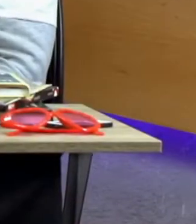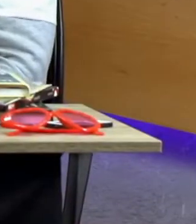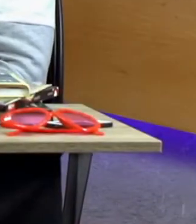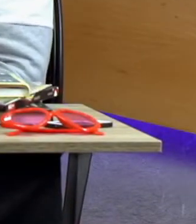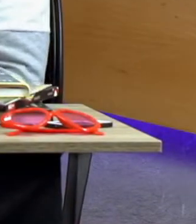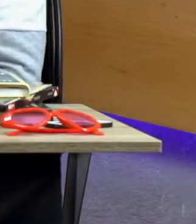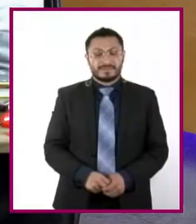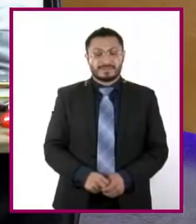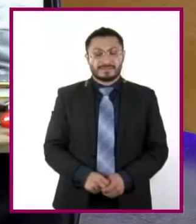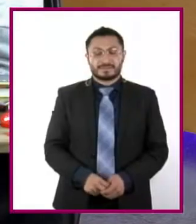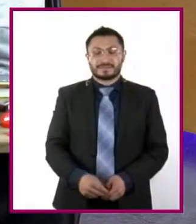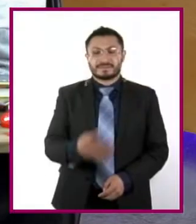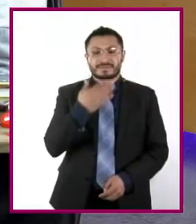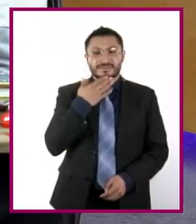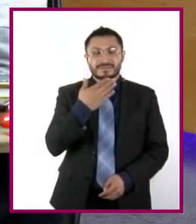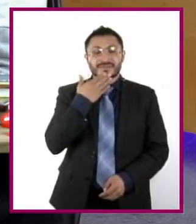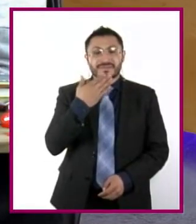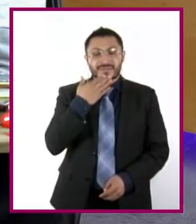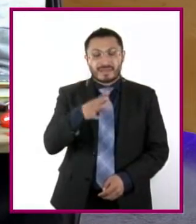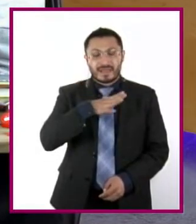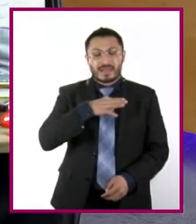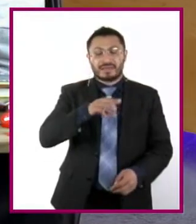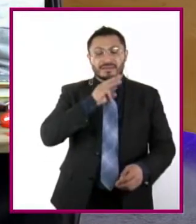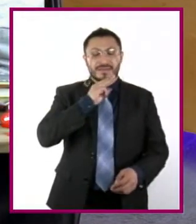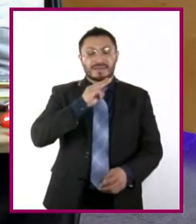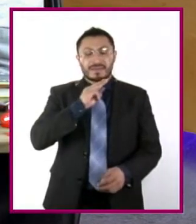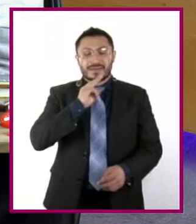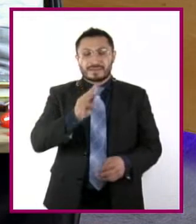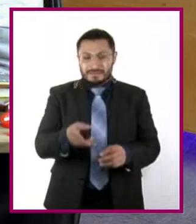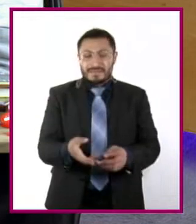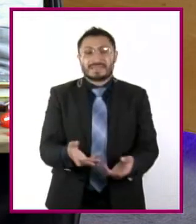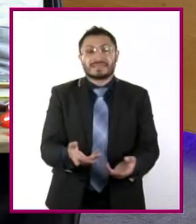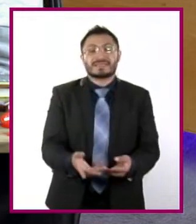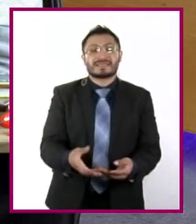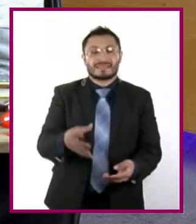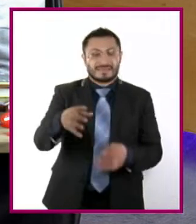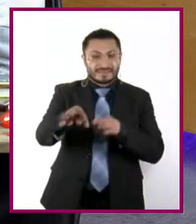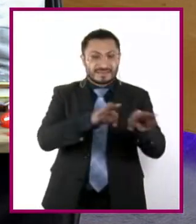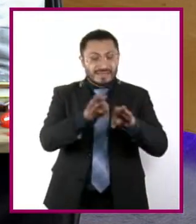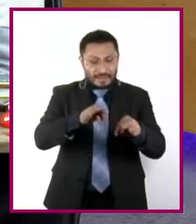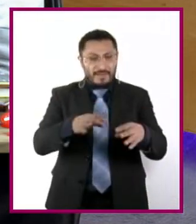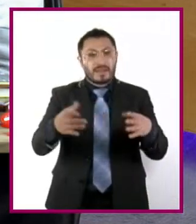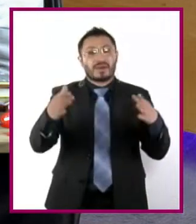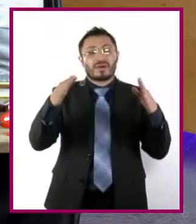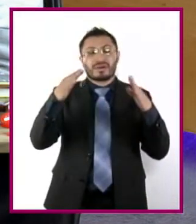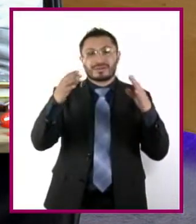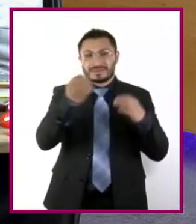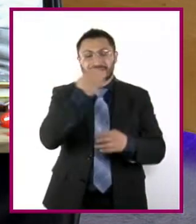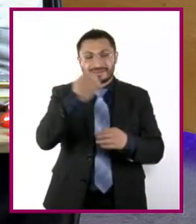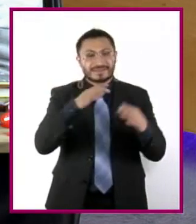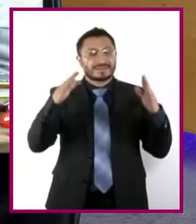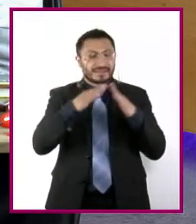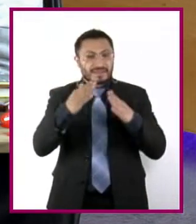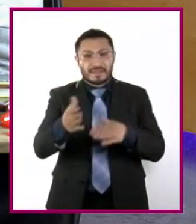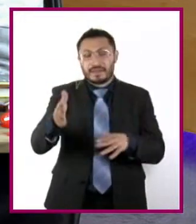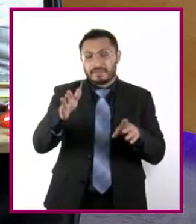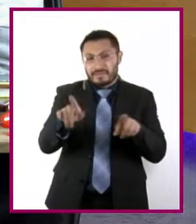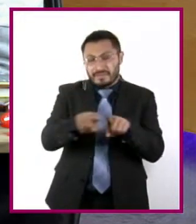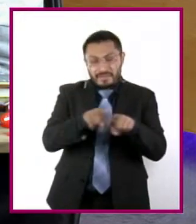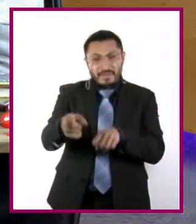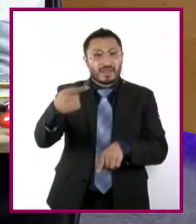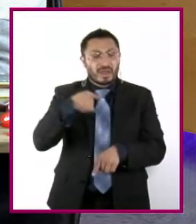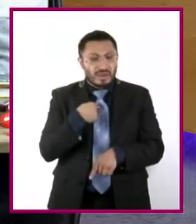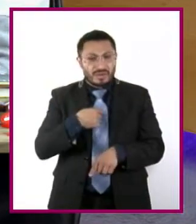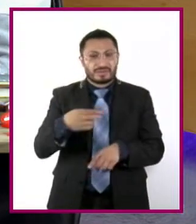¡Ay, qué bien! Tenemos un mensaje. Estamos con trabajo y escuela en casa, mi hermano y yo. Hay mucho ruido. Necesito tips